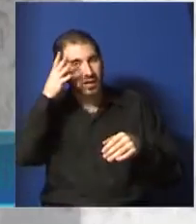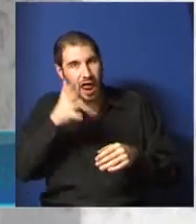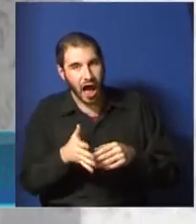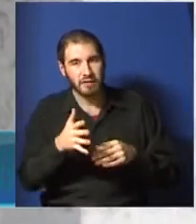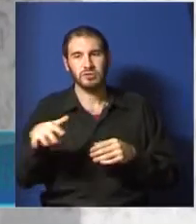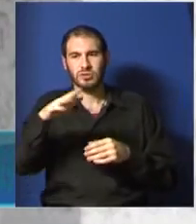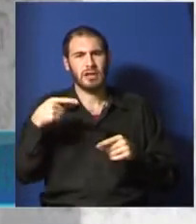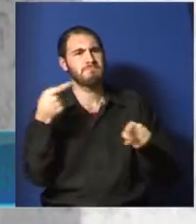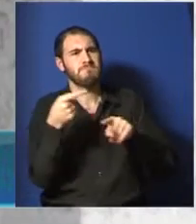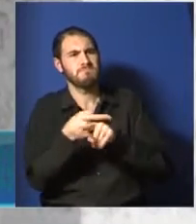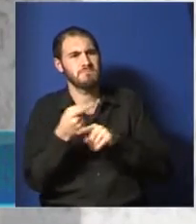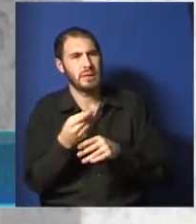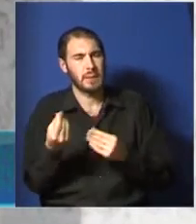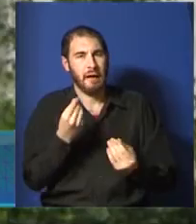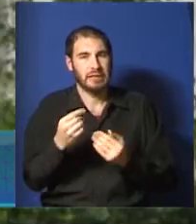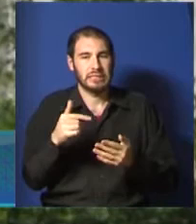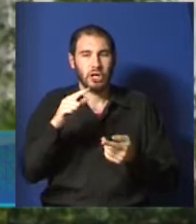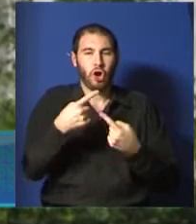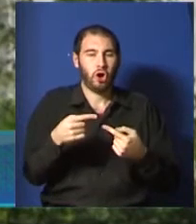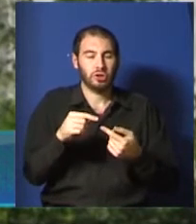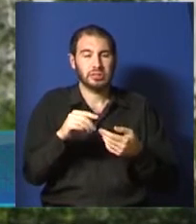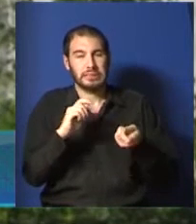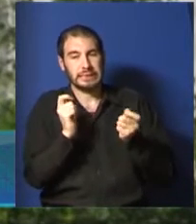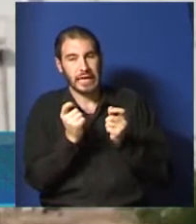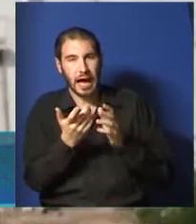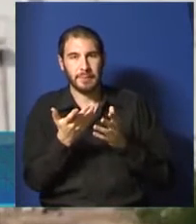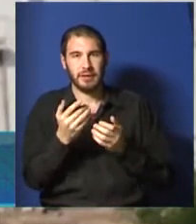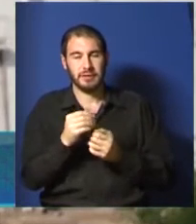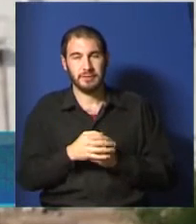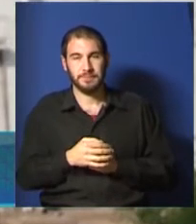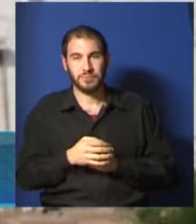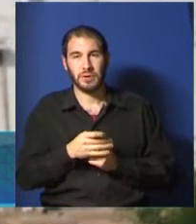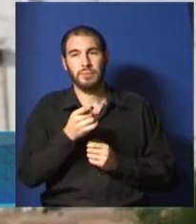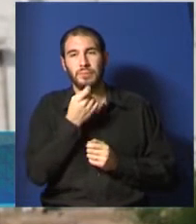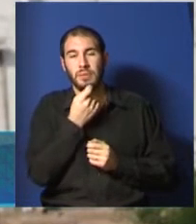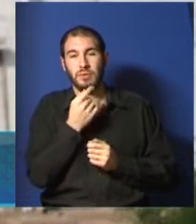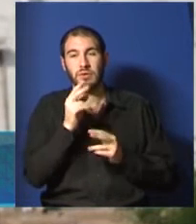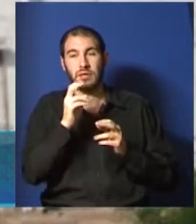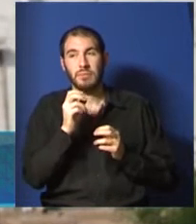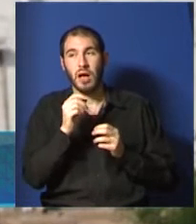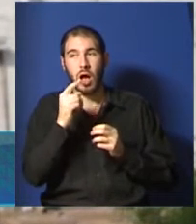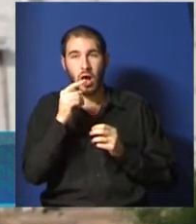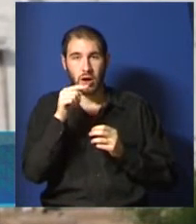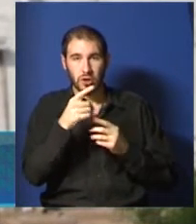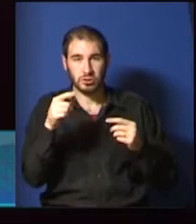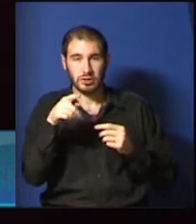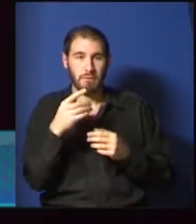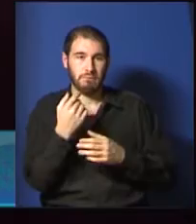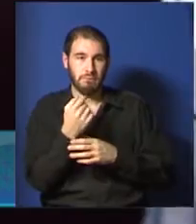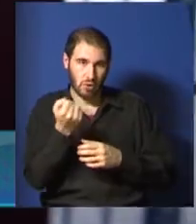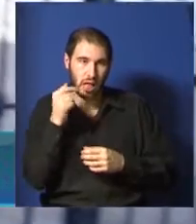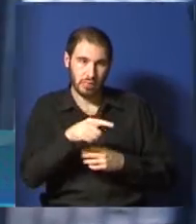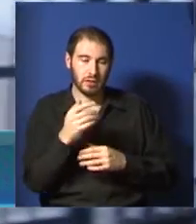reclama, entonces, bueno, modificamos a nivel, si ocurre bueno, el caso Bloomberg fue un caso